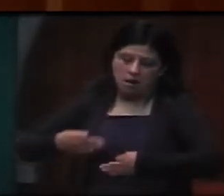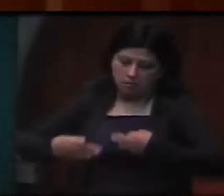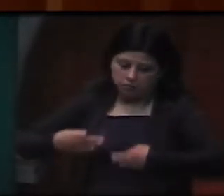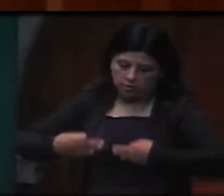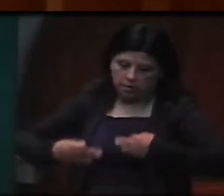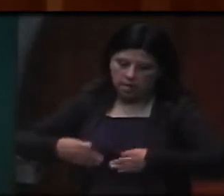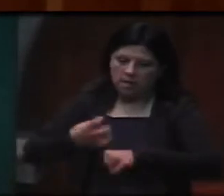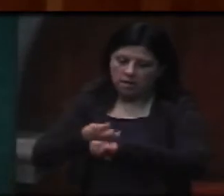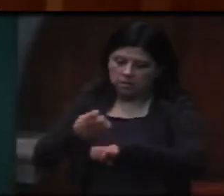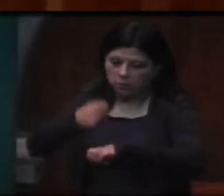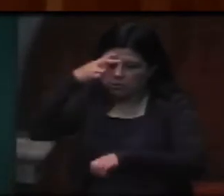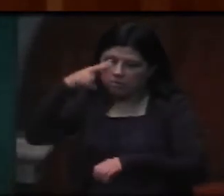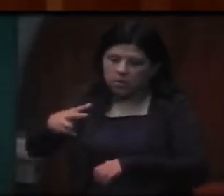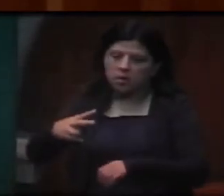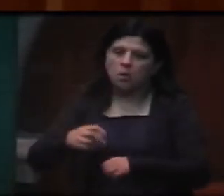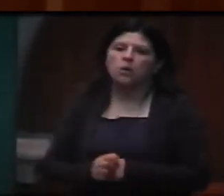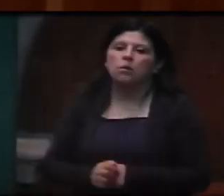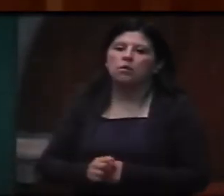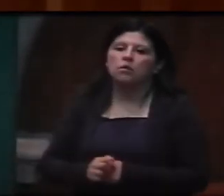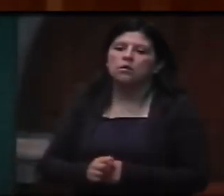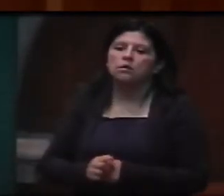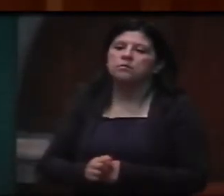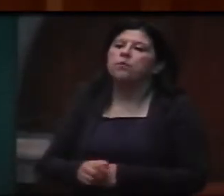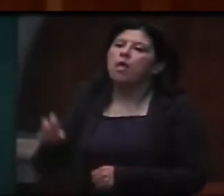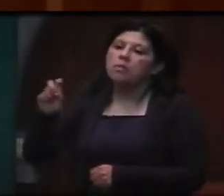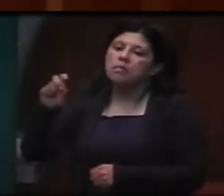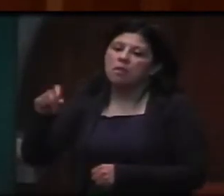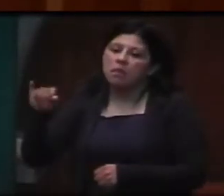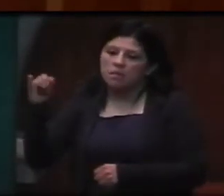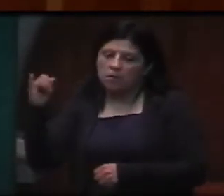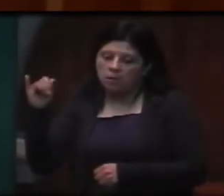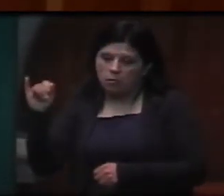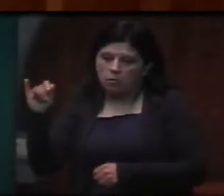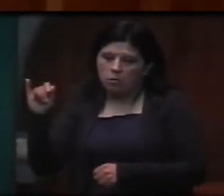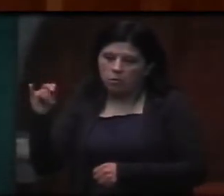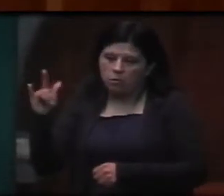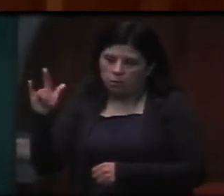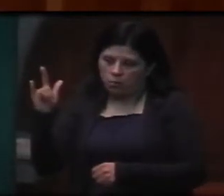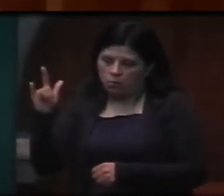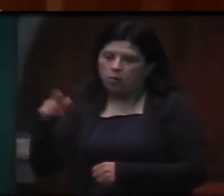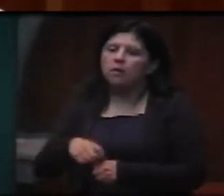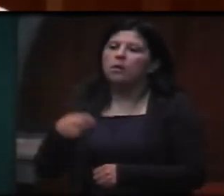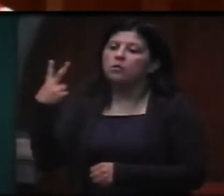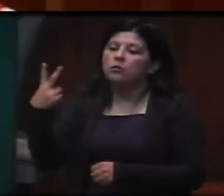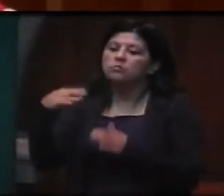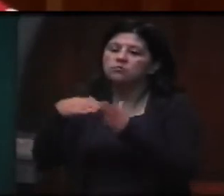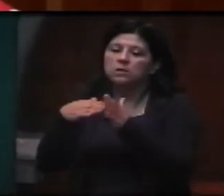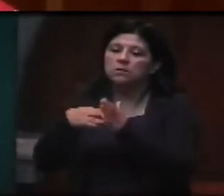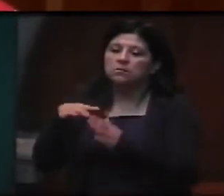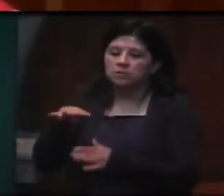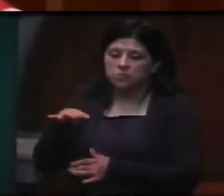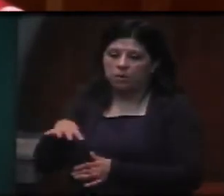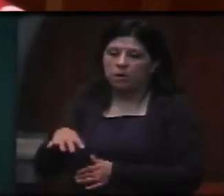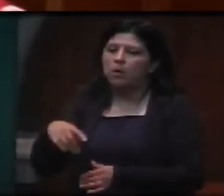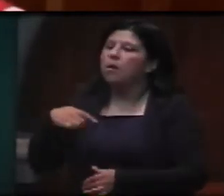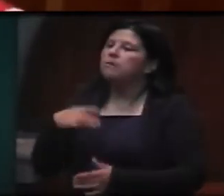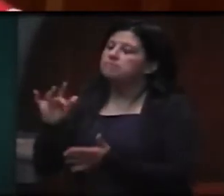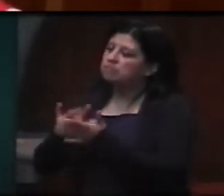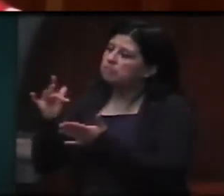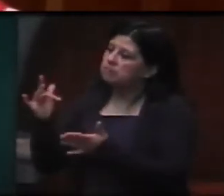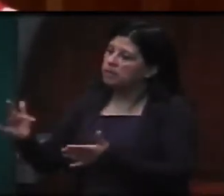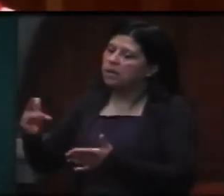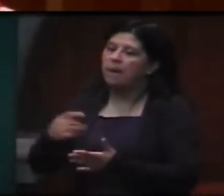de México, a los días 30 de julio del 2019. Quiero agradecer a Betsabé